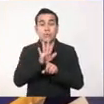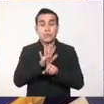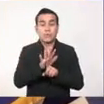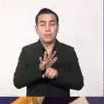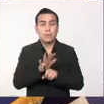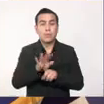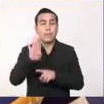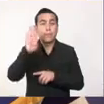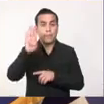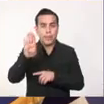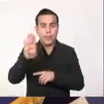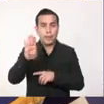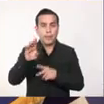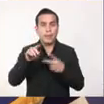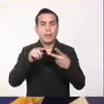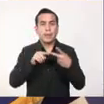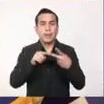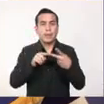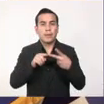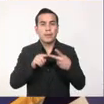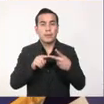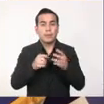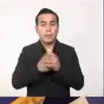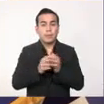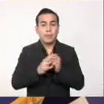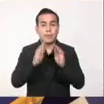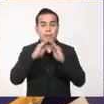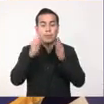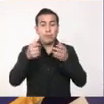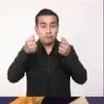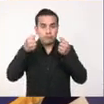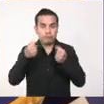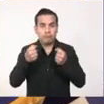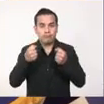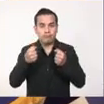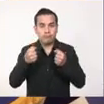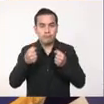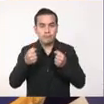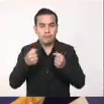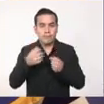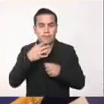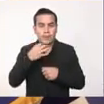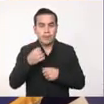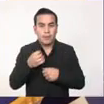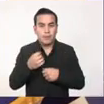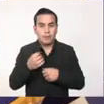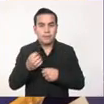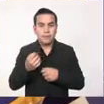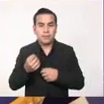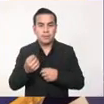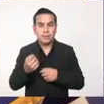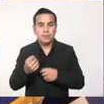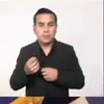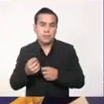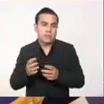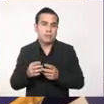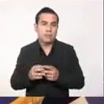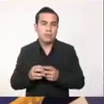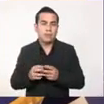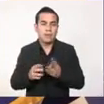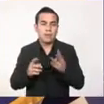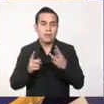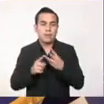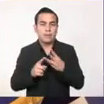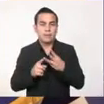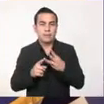correspondan. B, por sentencia penal condenatoria firme. Ahí es donde hablábamos de cuando tiene que haber una sentencia. Sí, esa es una de las causales, pero no es la